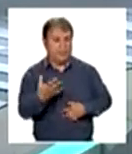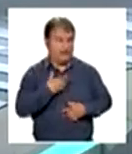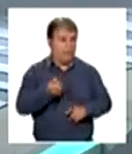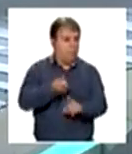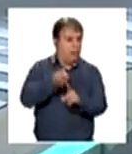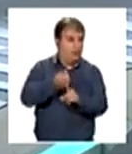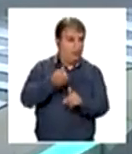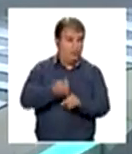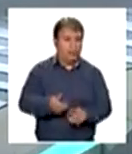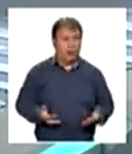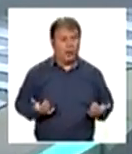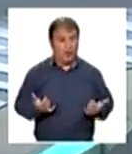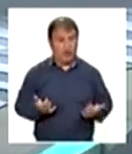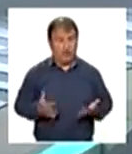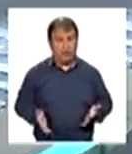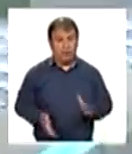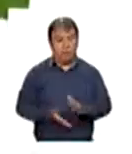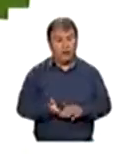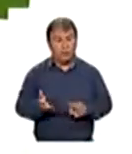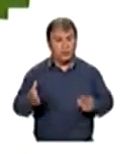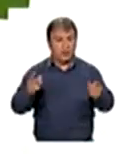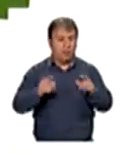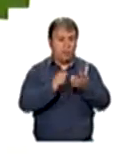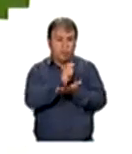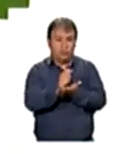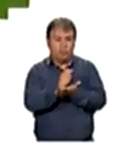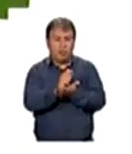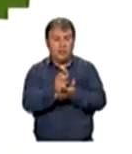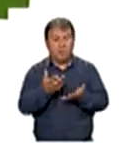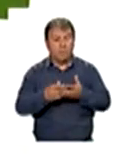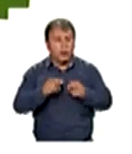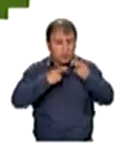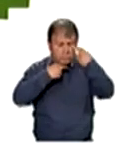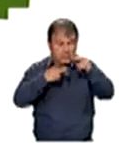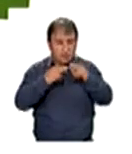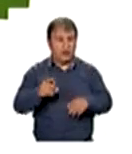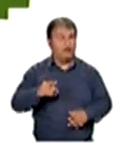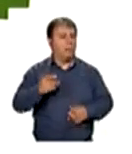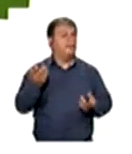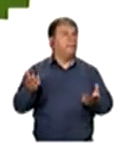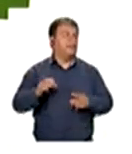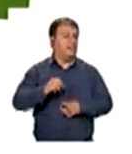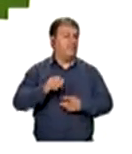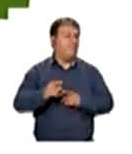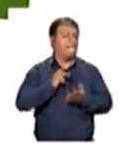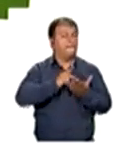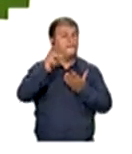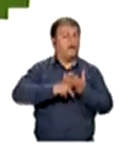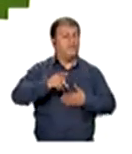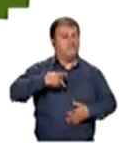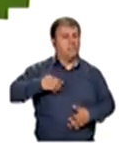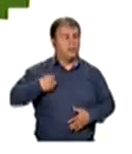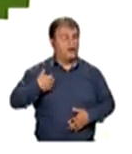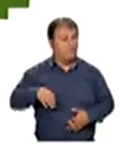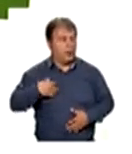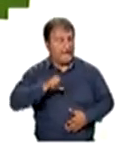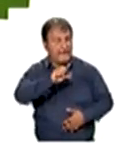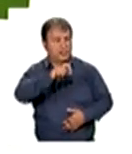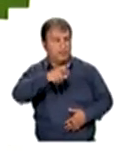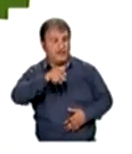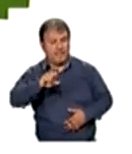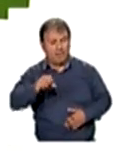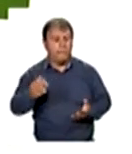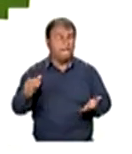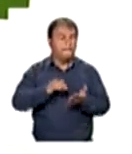información que no sea él. Ahora vamos a ver los tweets que han puesto sobre esta noticia el programa Sports Center, ¿verdad? De la cadena ESPN. Ahí dice más noticias del Perú.